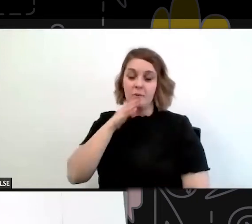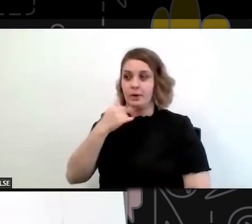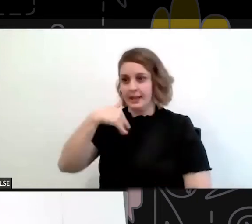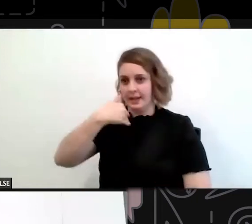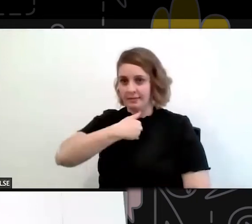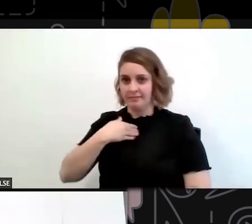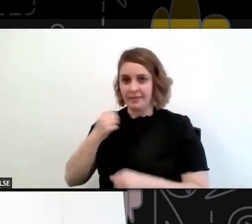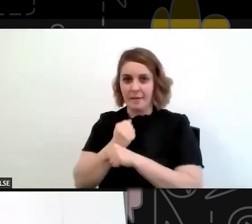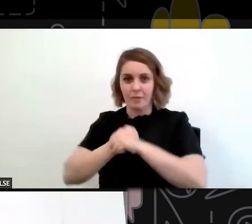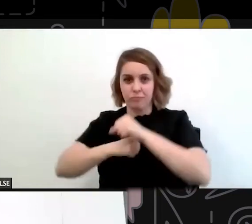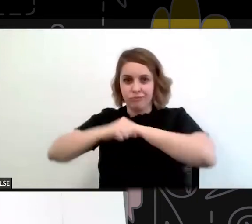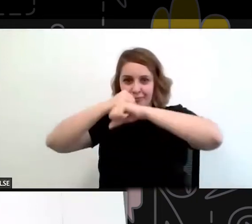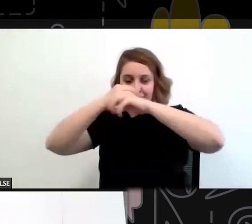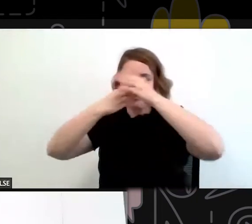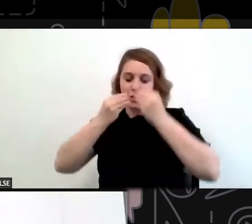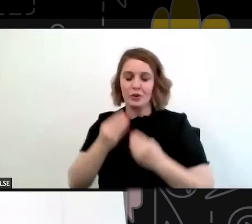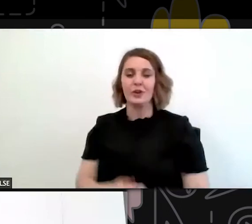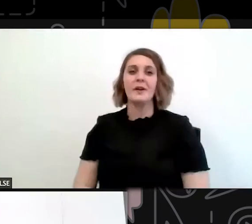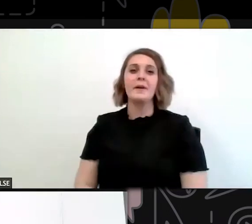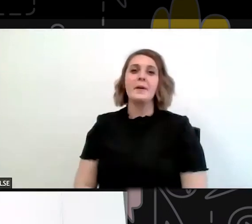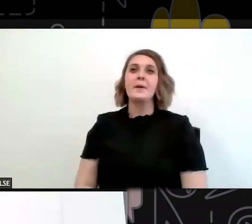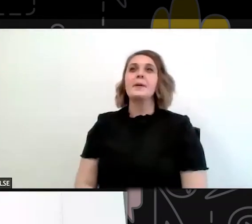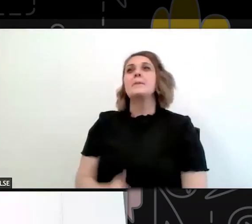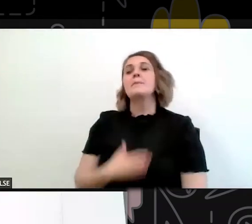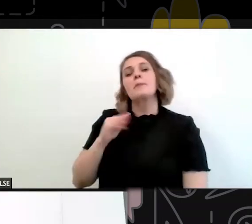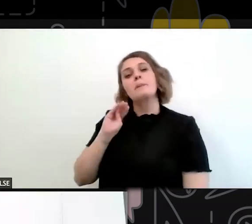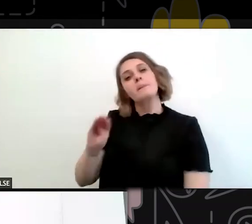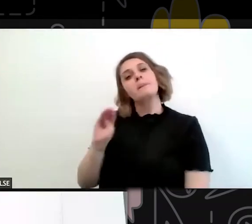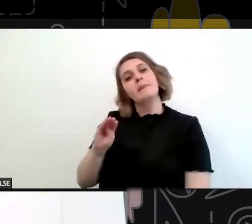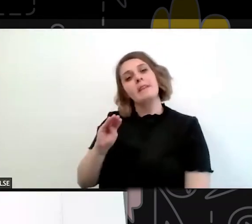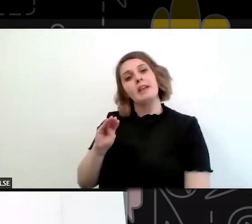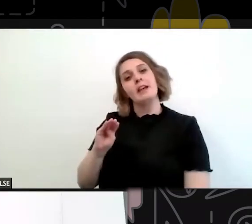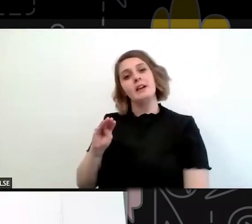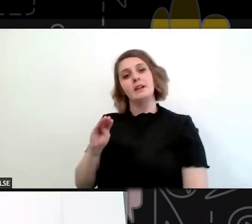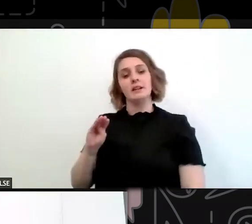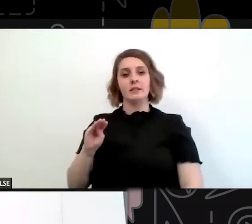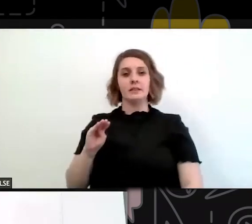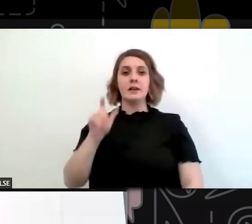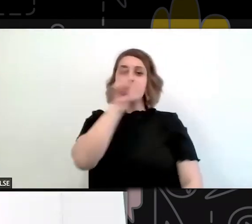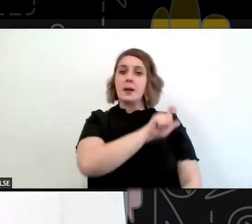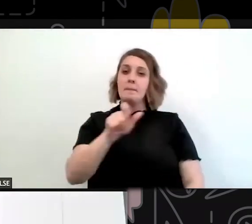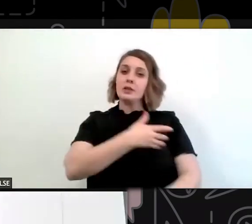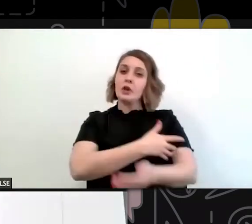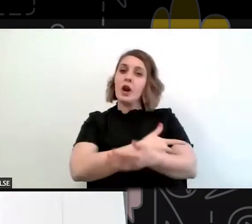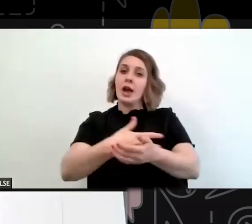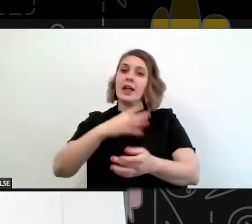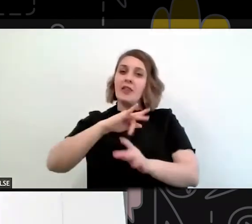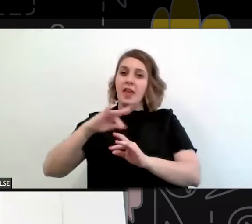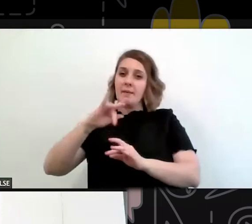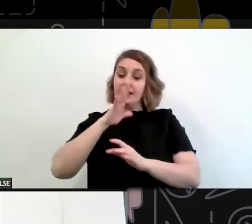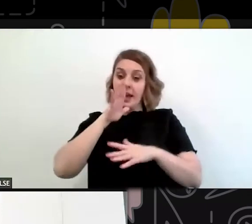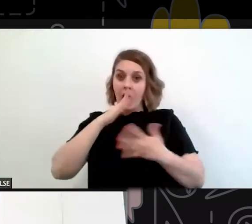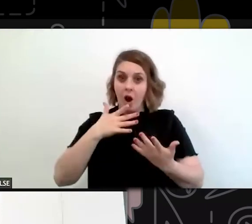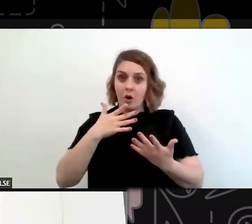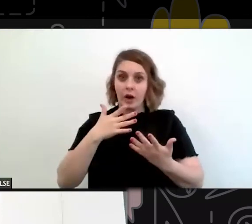tareas. Y quería preguntar, ¿qué ha supuesto la telemonitorización para las personas con diabetes en estos momentos de